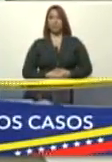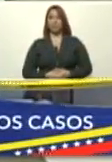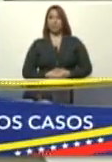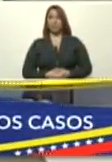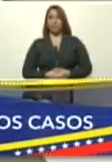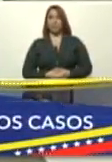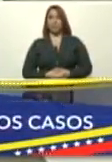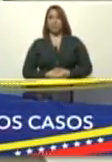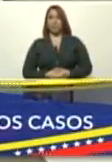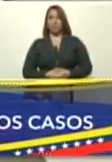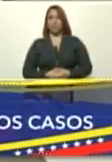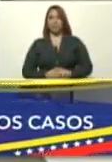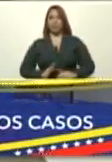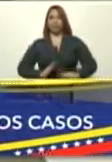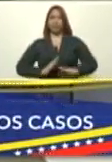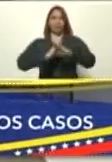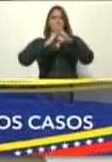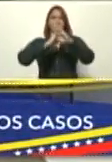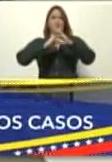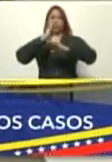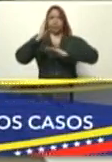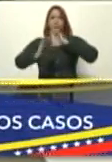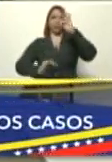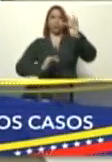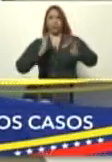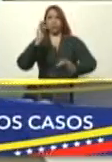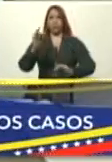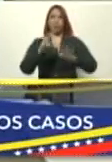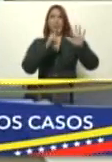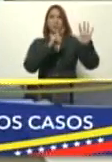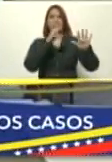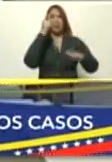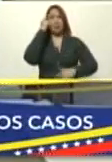Cortar la transmisión con los 7 días de cuarentena.